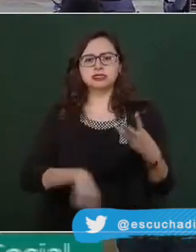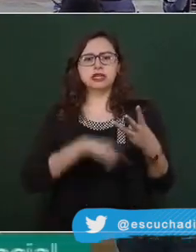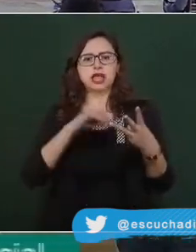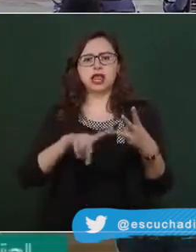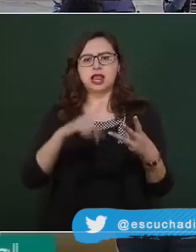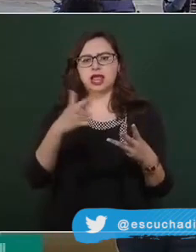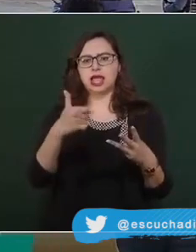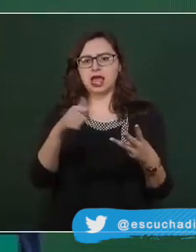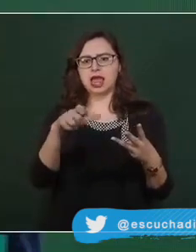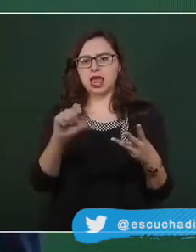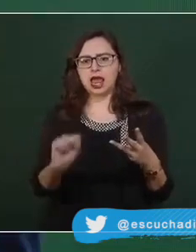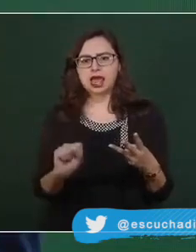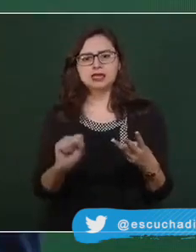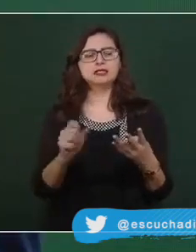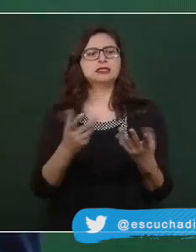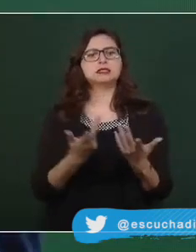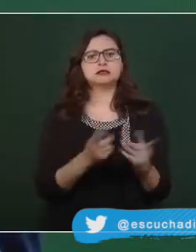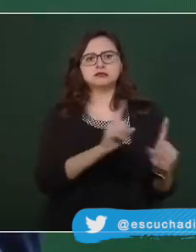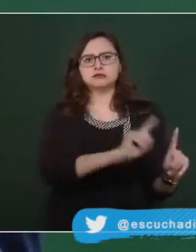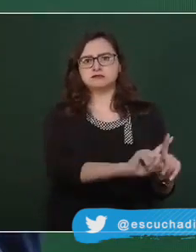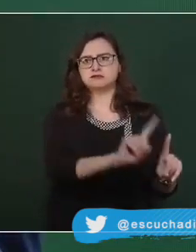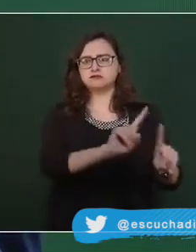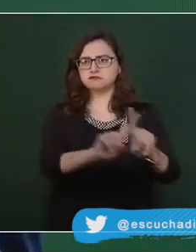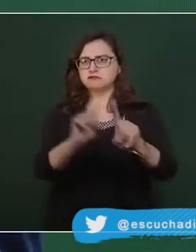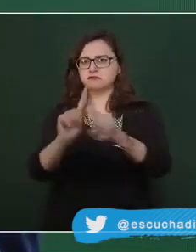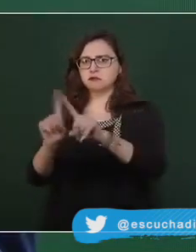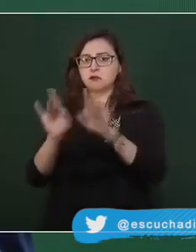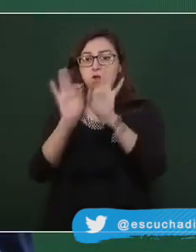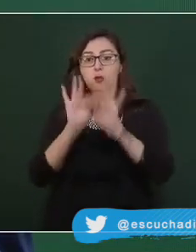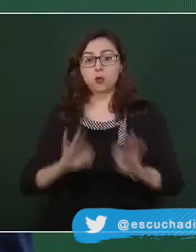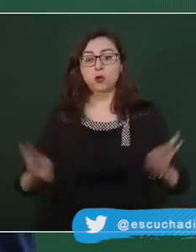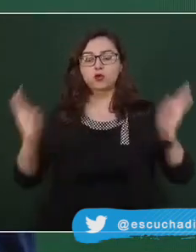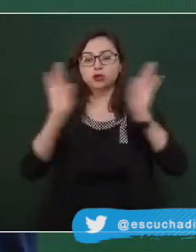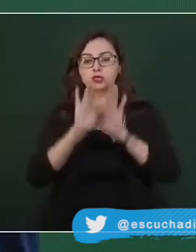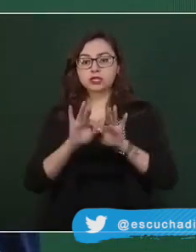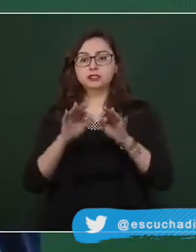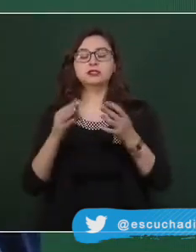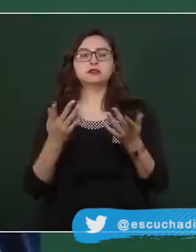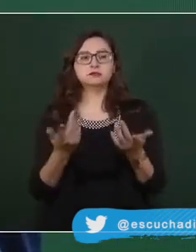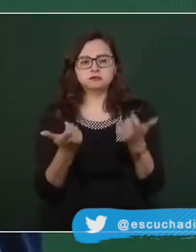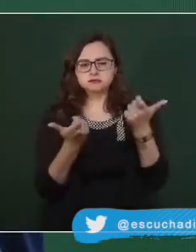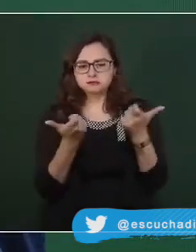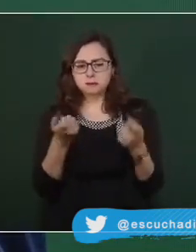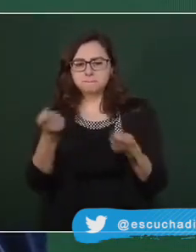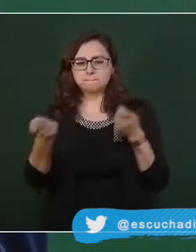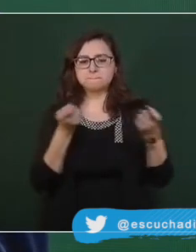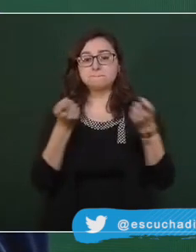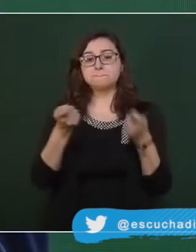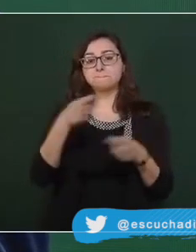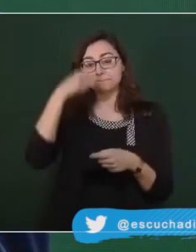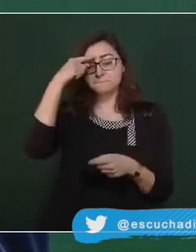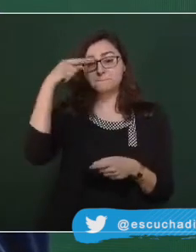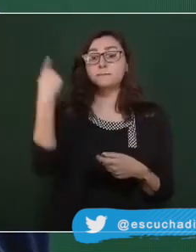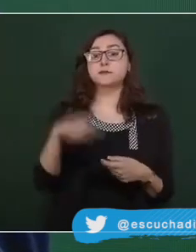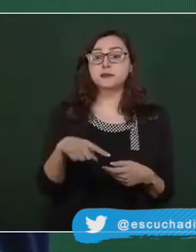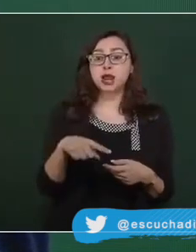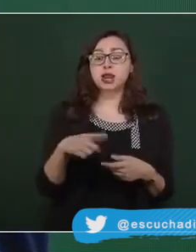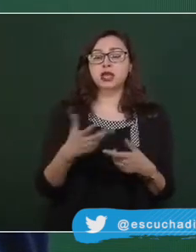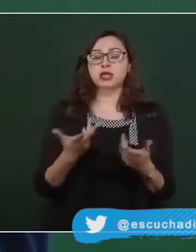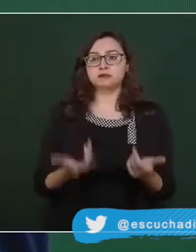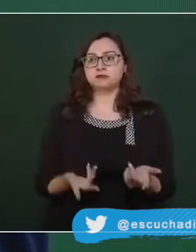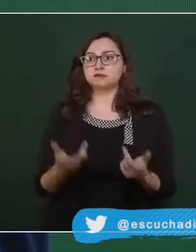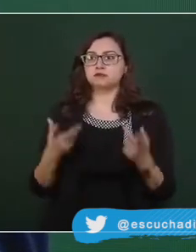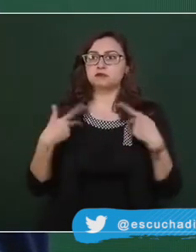a los gobiernos de Salinas, Zedillo, Fox, Calderón y Peña Nieto que México aún se encuentre dentro del grupo de los